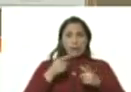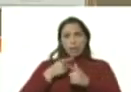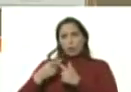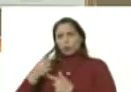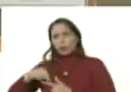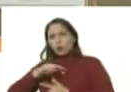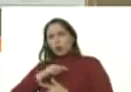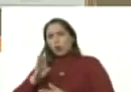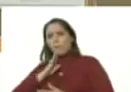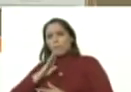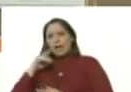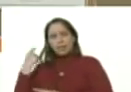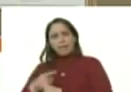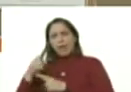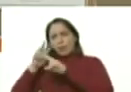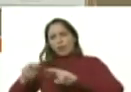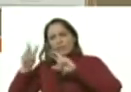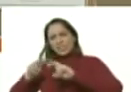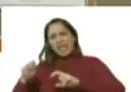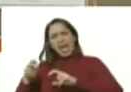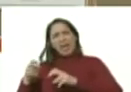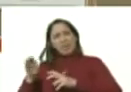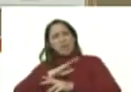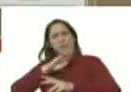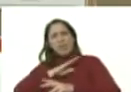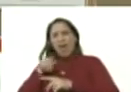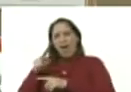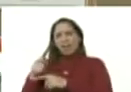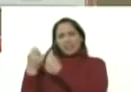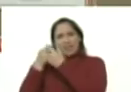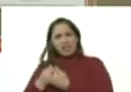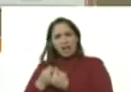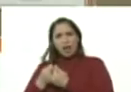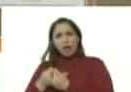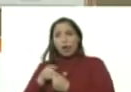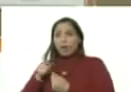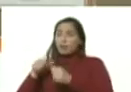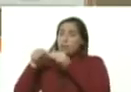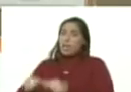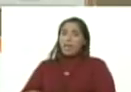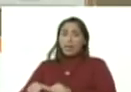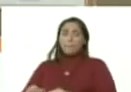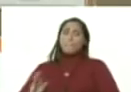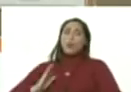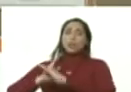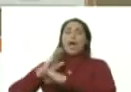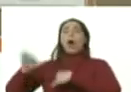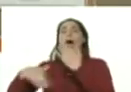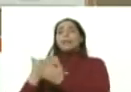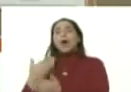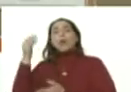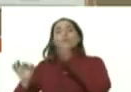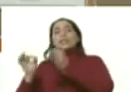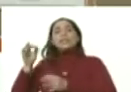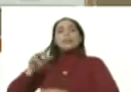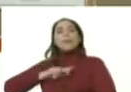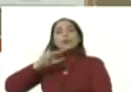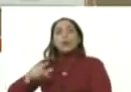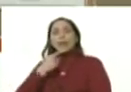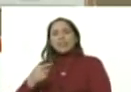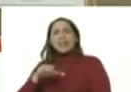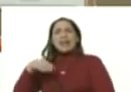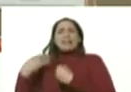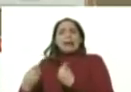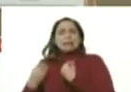nosotros tenemos que revisar la propiedad de esos fondos y por eso quedan bloqueados hasta que la justicia portuguesa diga qué hacer con esos fondos. Eso